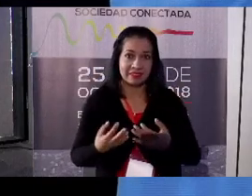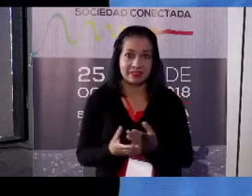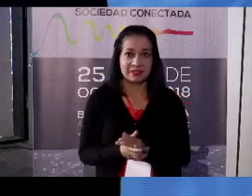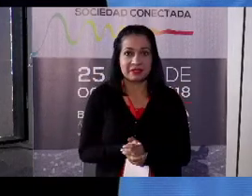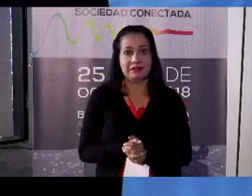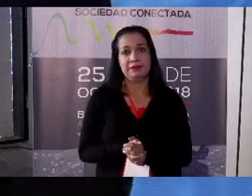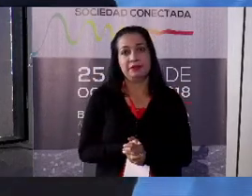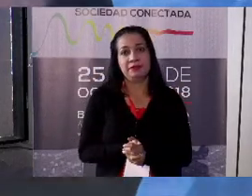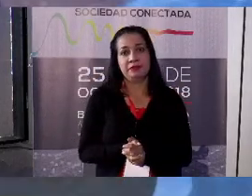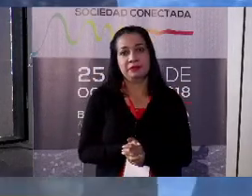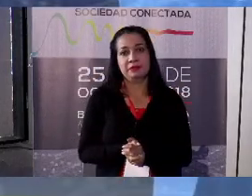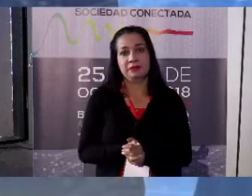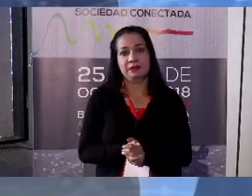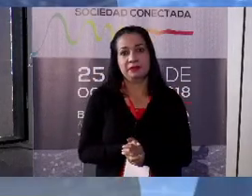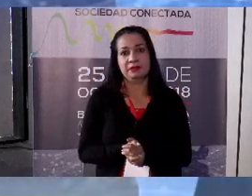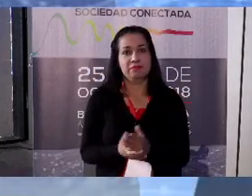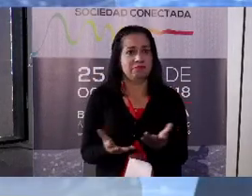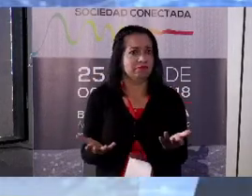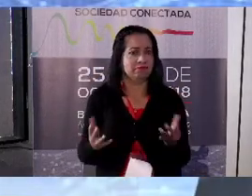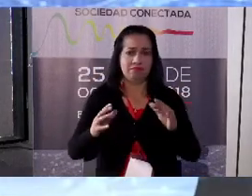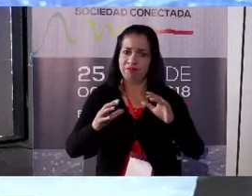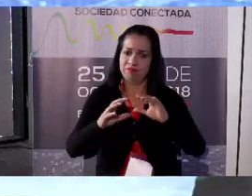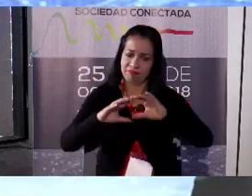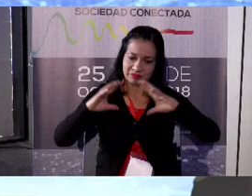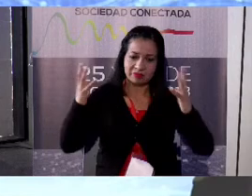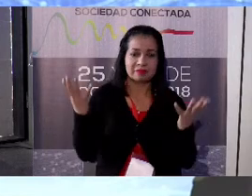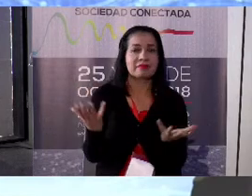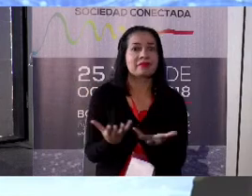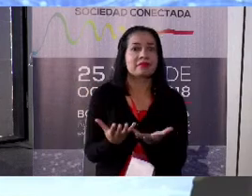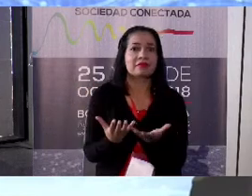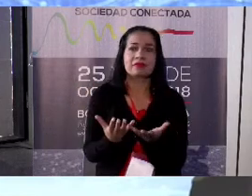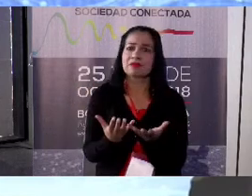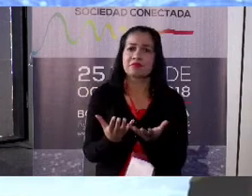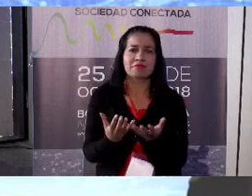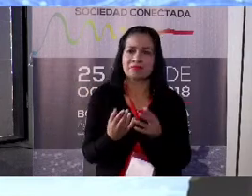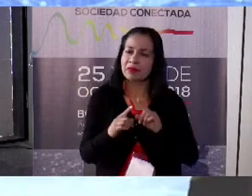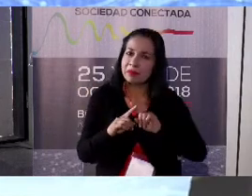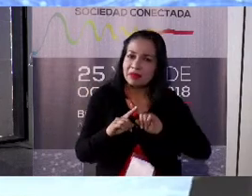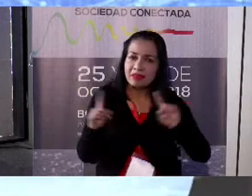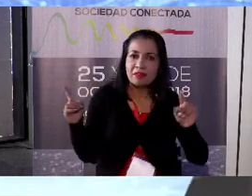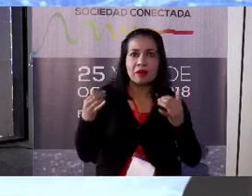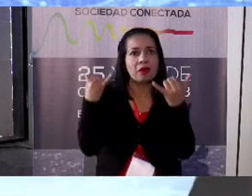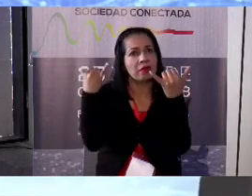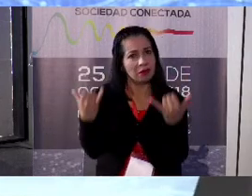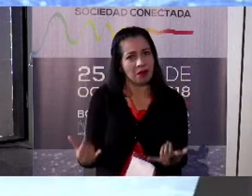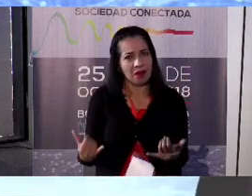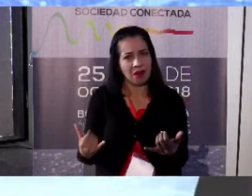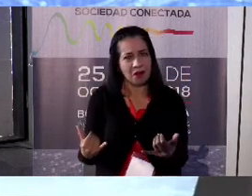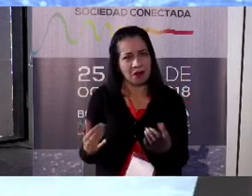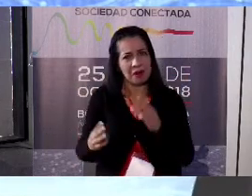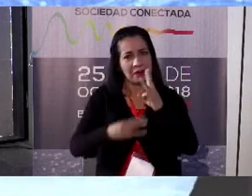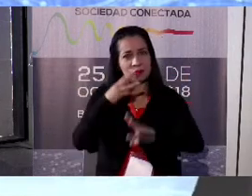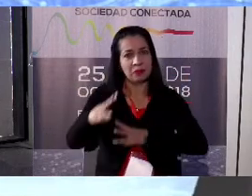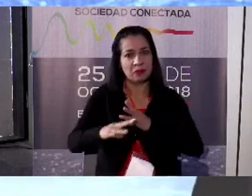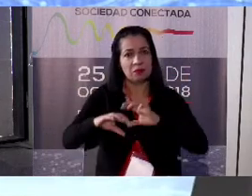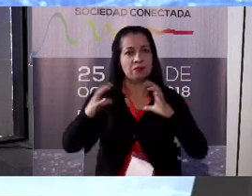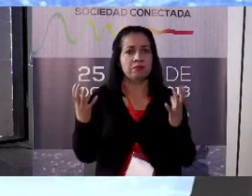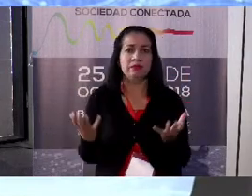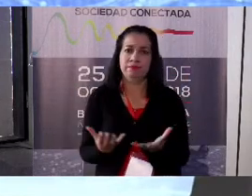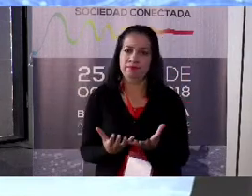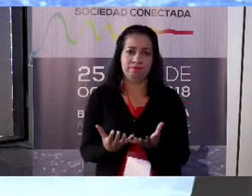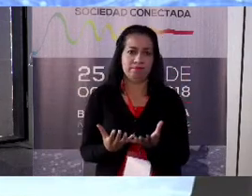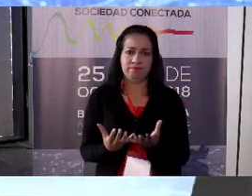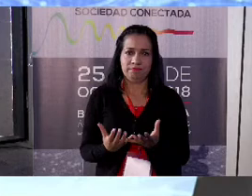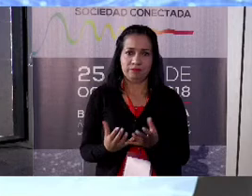es otra cosa sería un mundo completamente diferente al mundo en que vivimos actualmente ahora bien